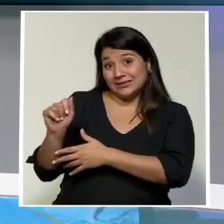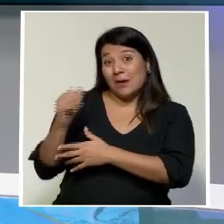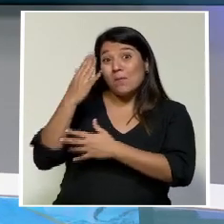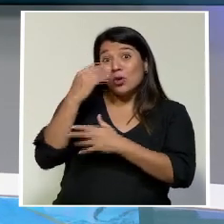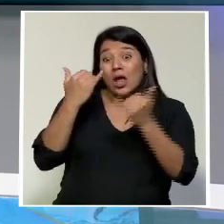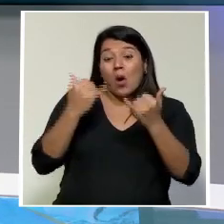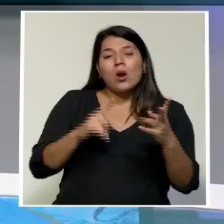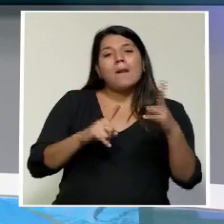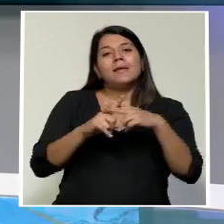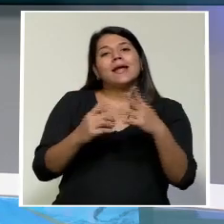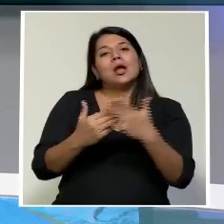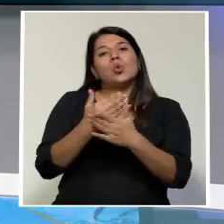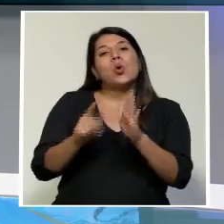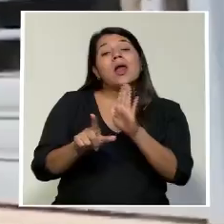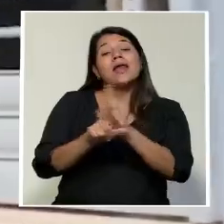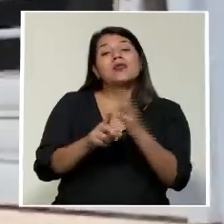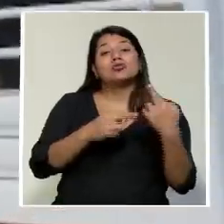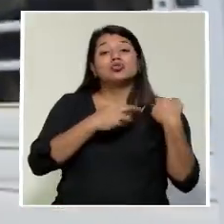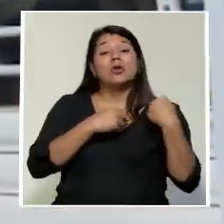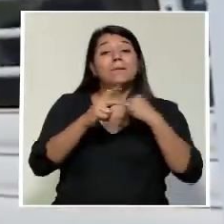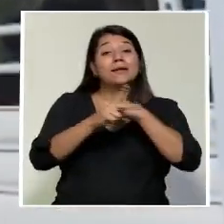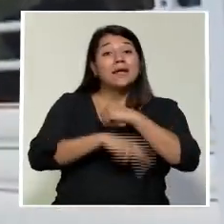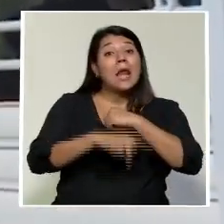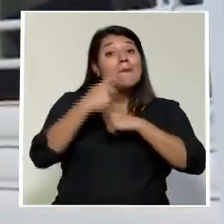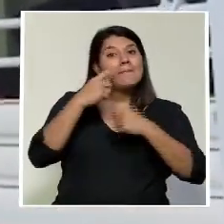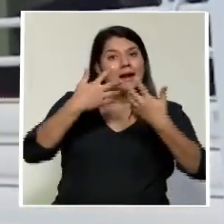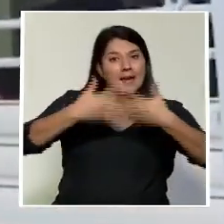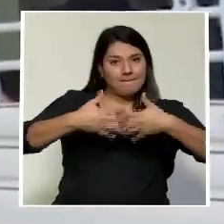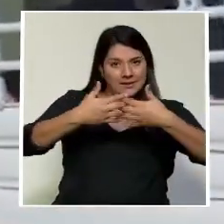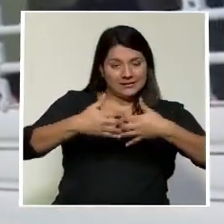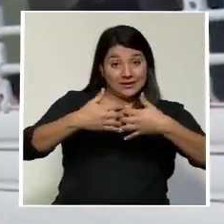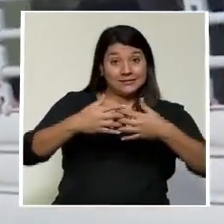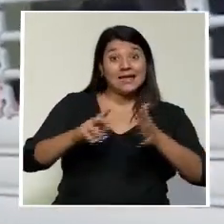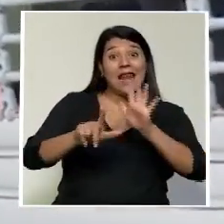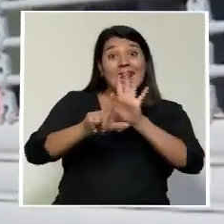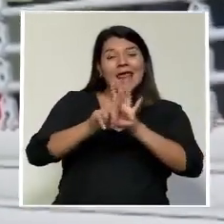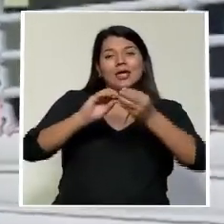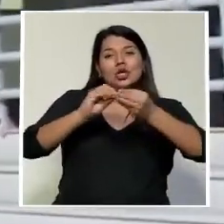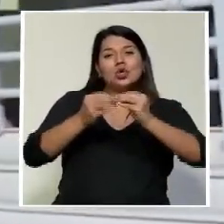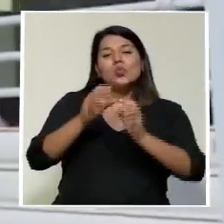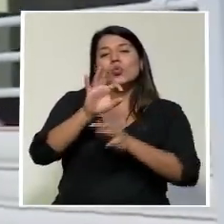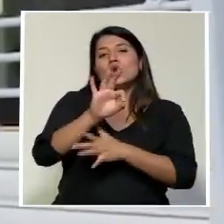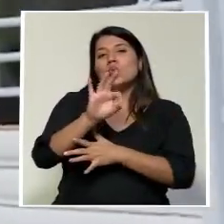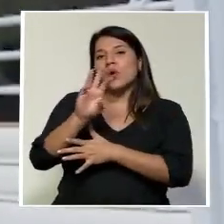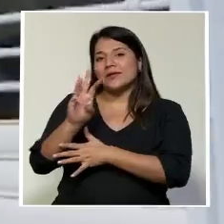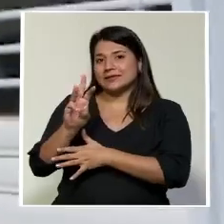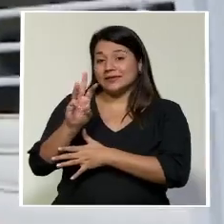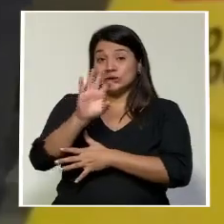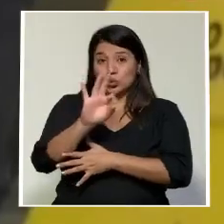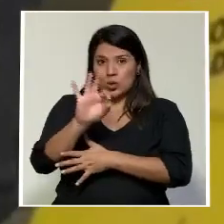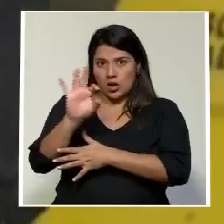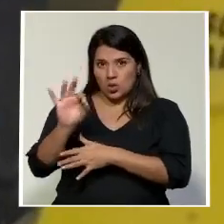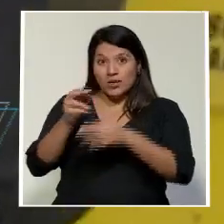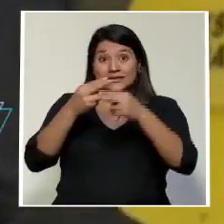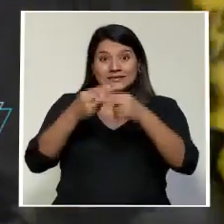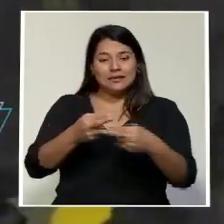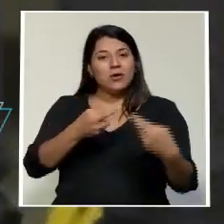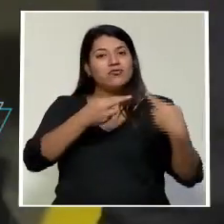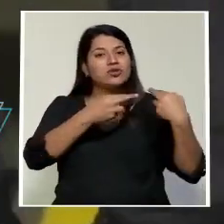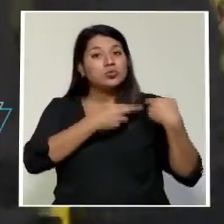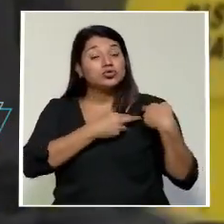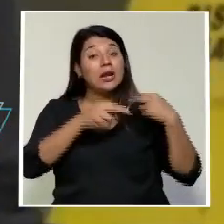la persona jurídica. Se trata de la ley 9699 denominada responsabilidad de